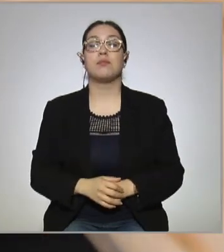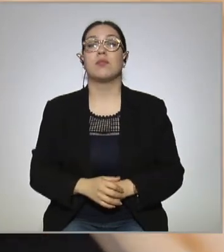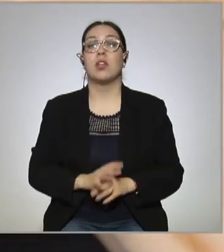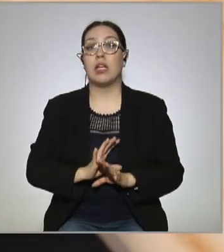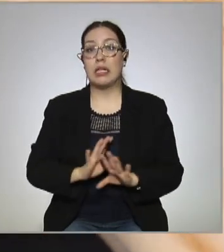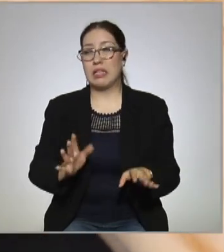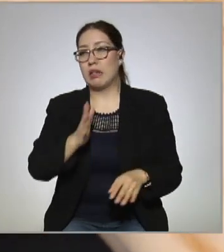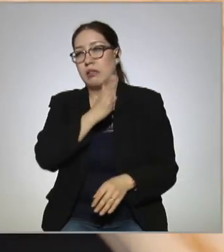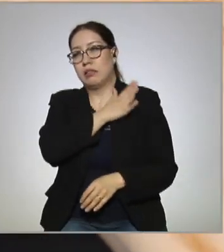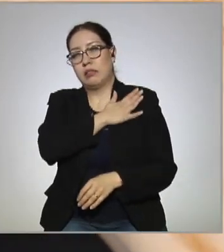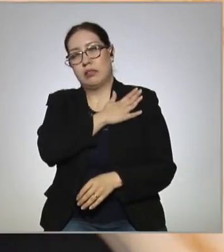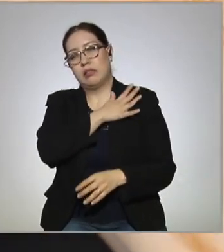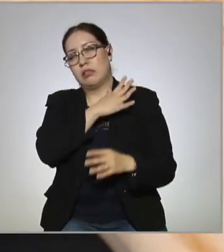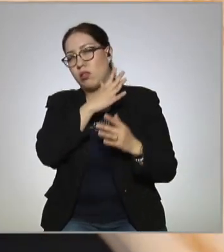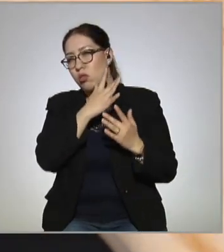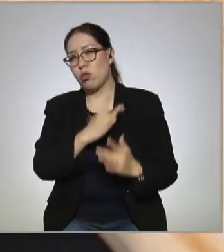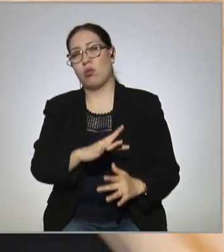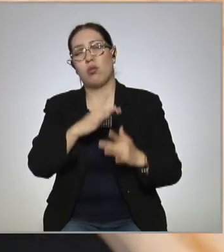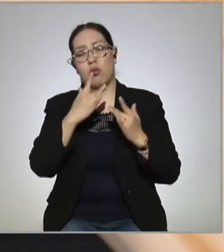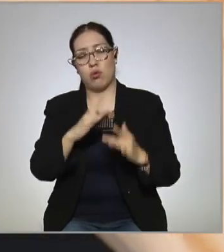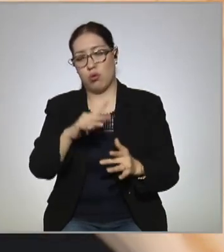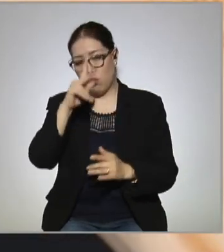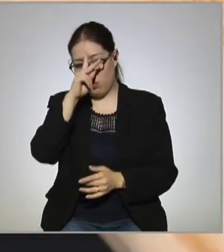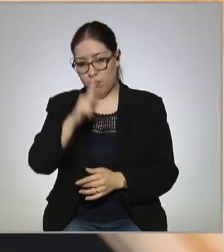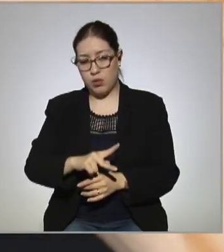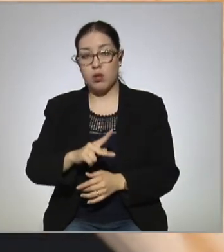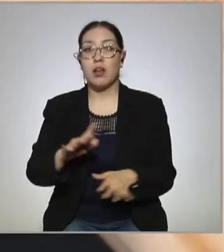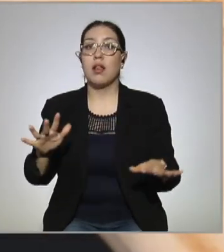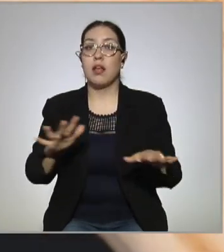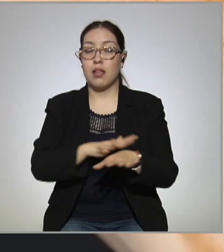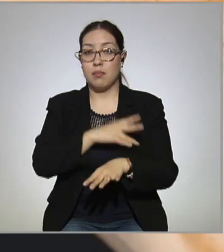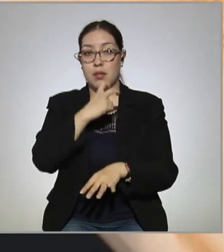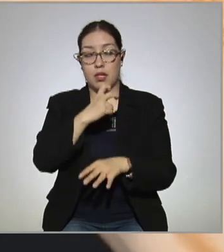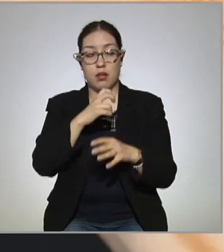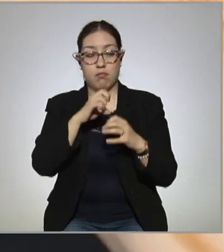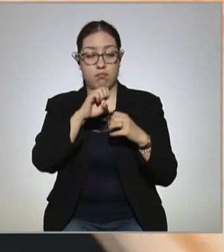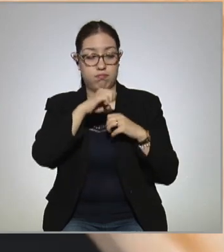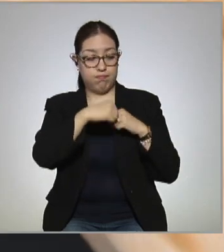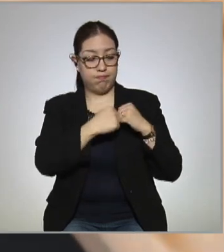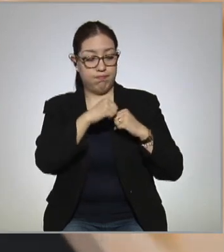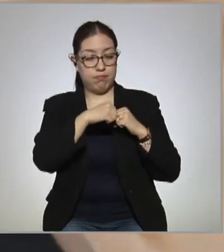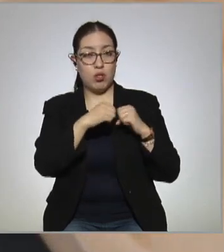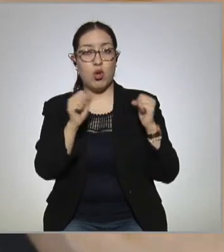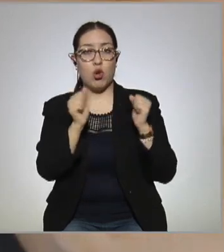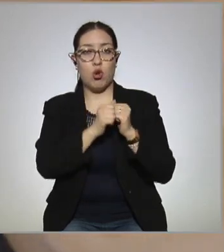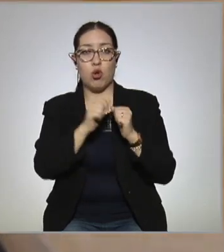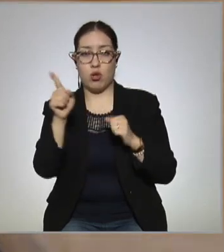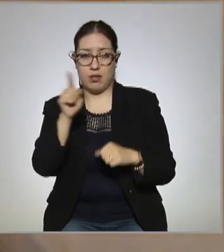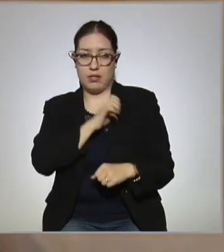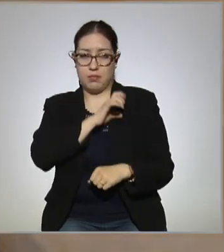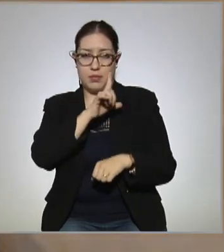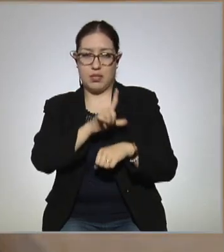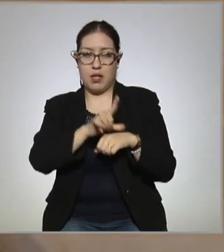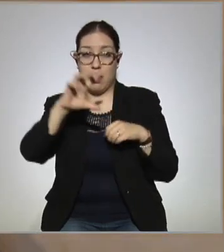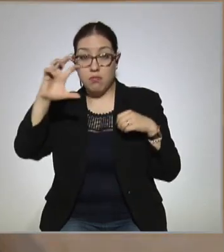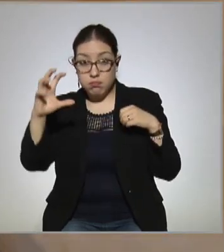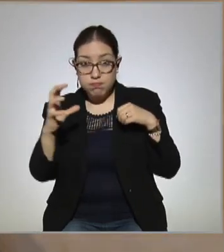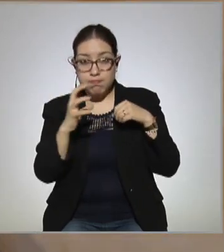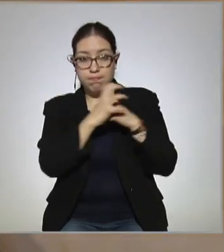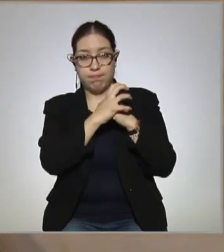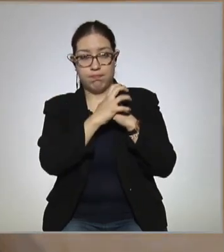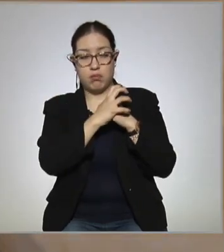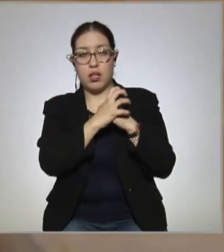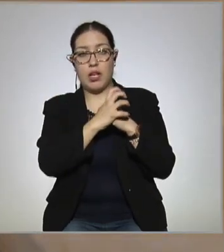ya está muy lastimado, lo que se hace es un reemplazo articular con aparatos especiales. Quitamos la